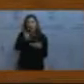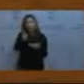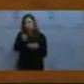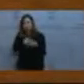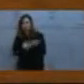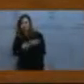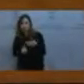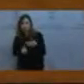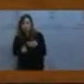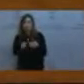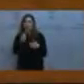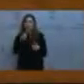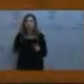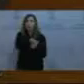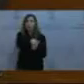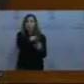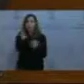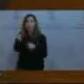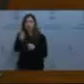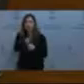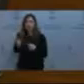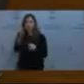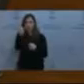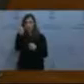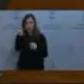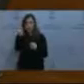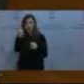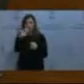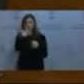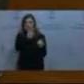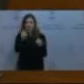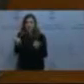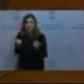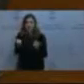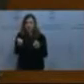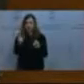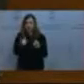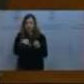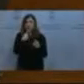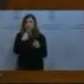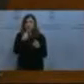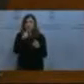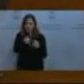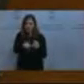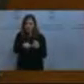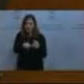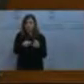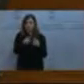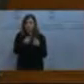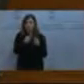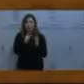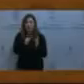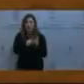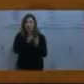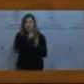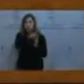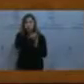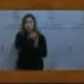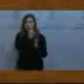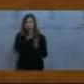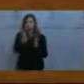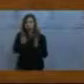necesita. Es cita textual de diario de sesiones. Y mencionaba en este capítulo 290 nuevas plazas residenciales, 59